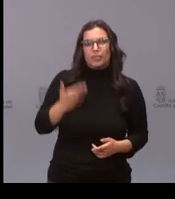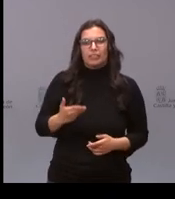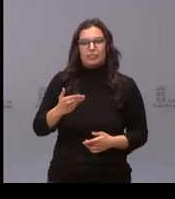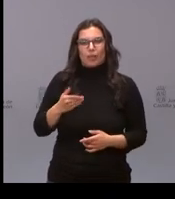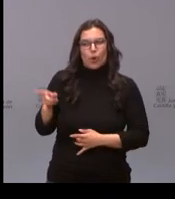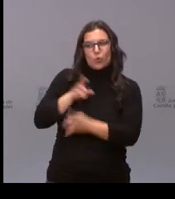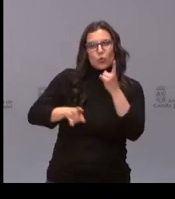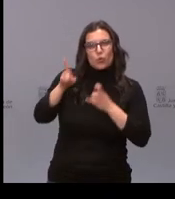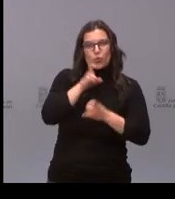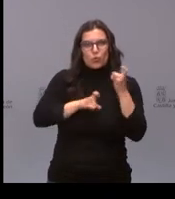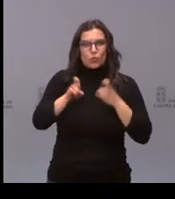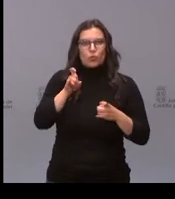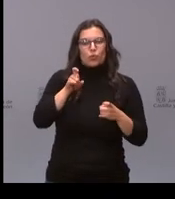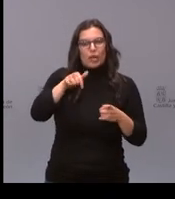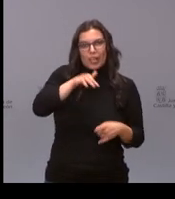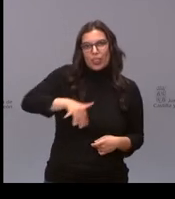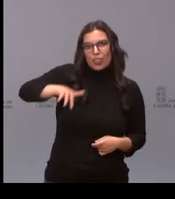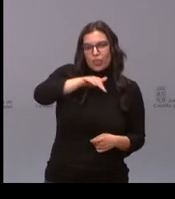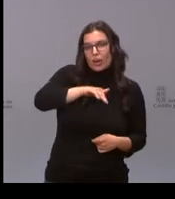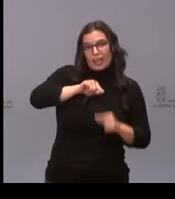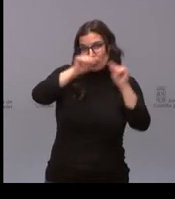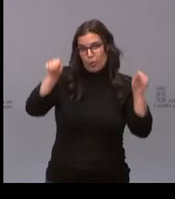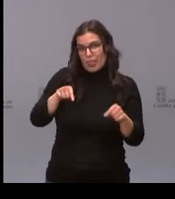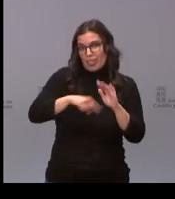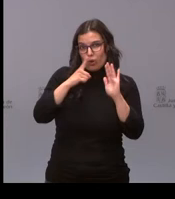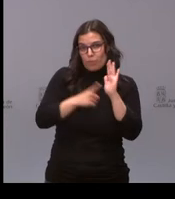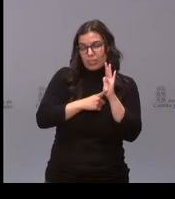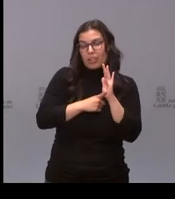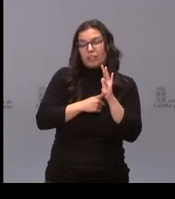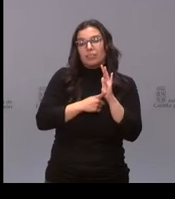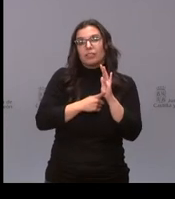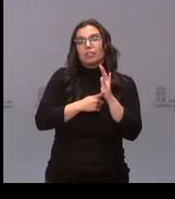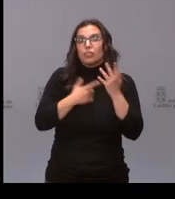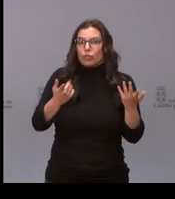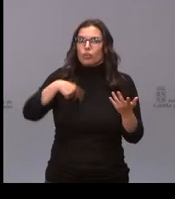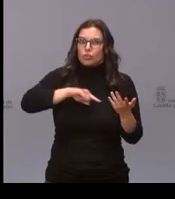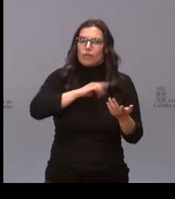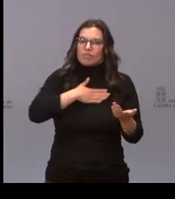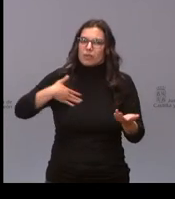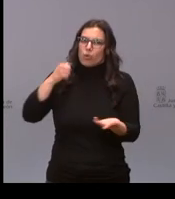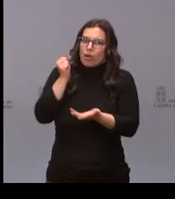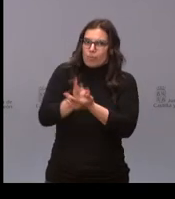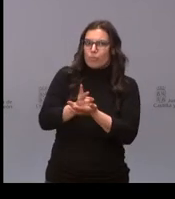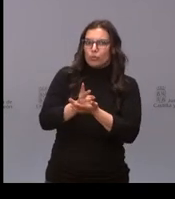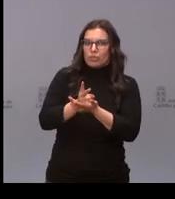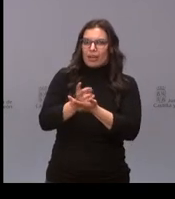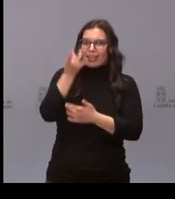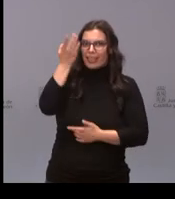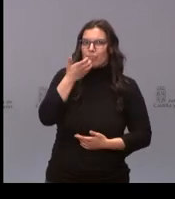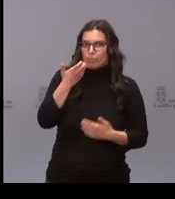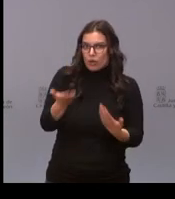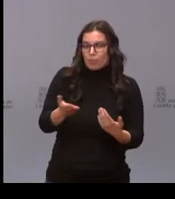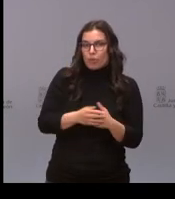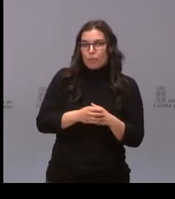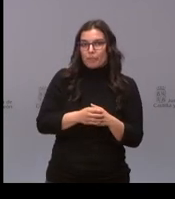que tiene no solo Garray, sino la provincia entera, y, por tanto, queremos apostar por iniciativas como esta.